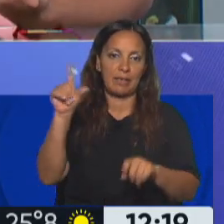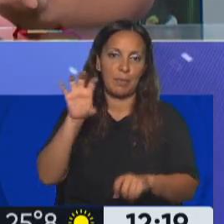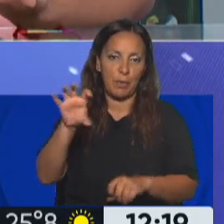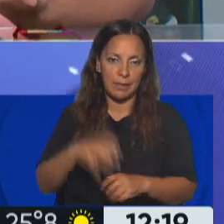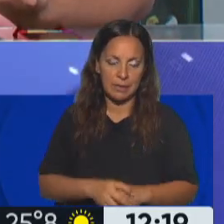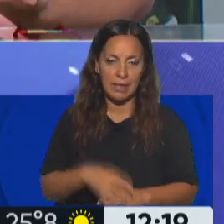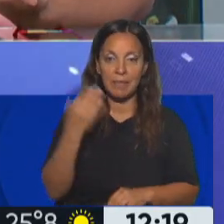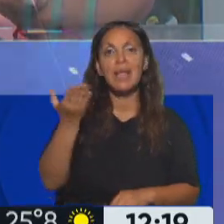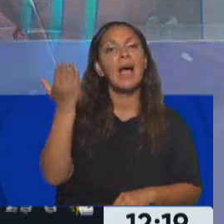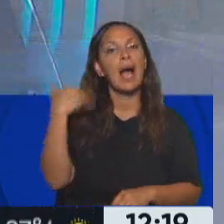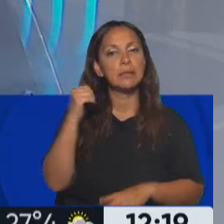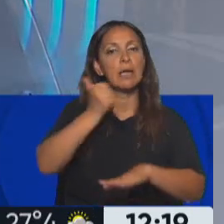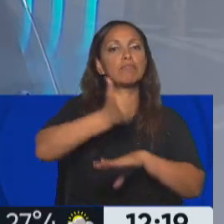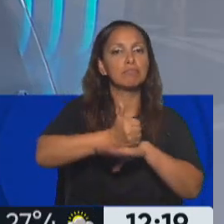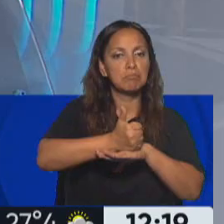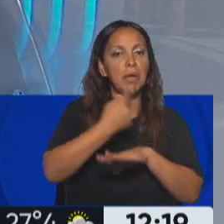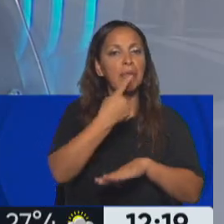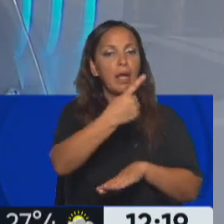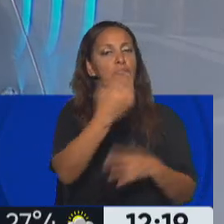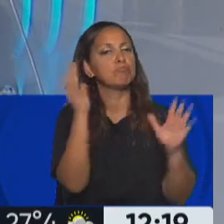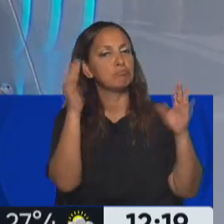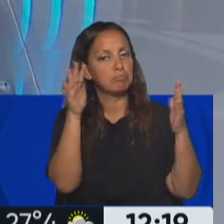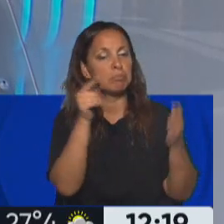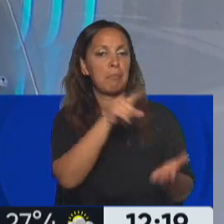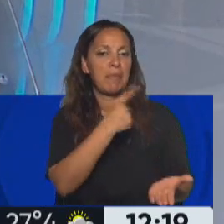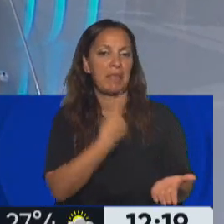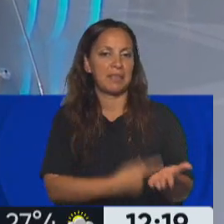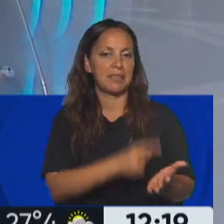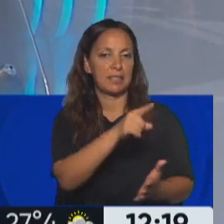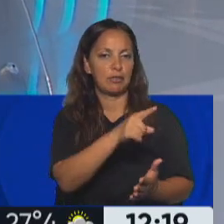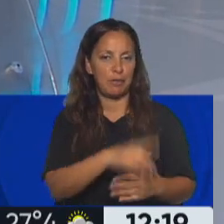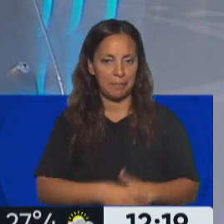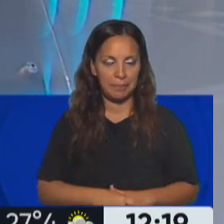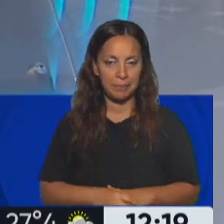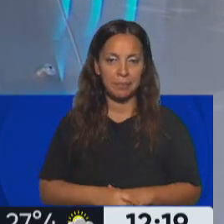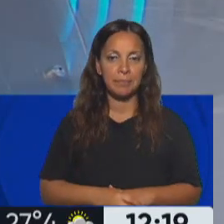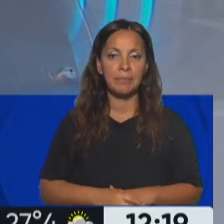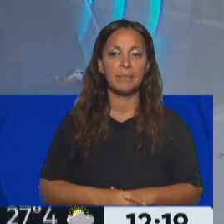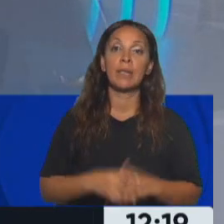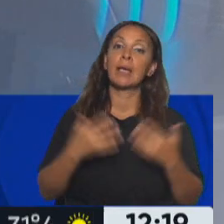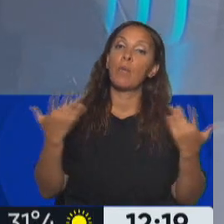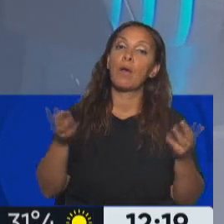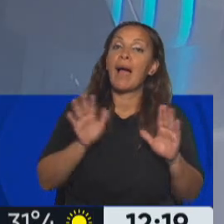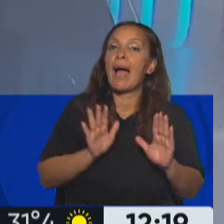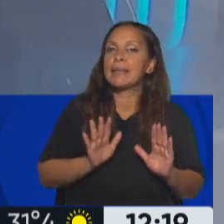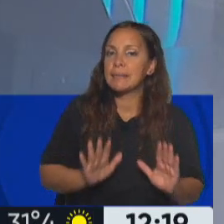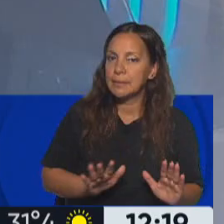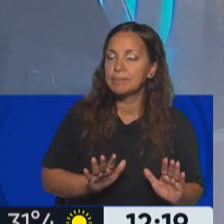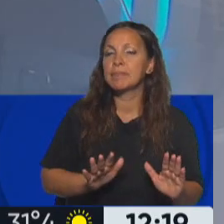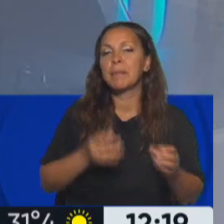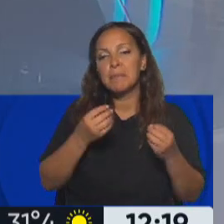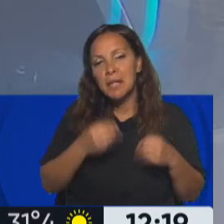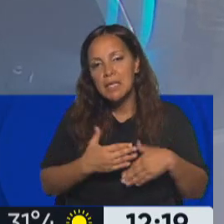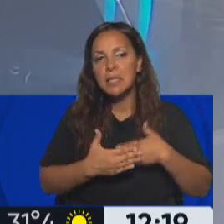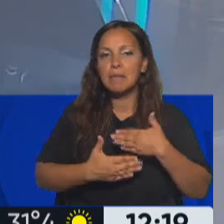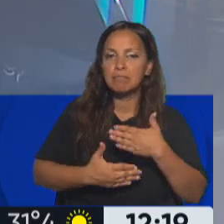salieron a ponderar la medida en las redes sociales y de esta manera, bueno, se abrió un momento,